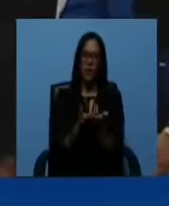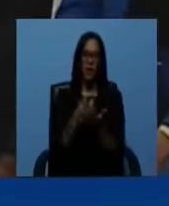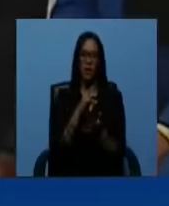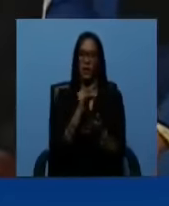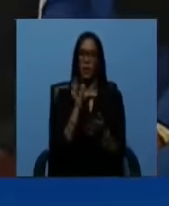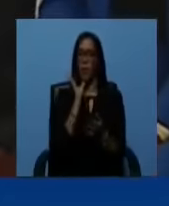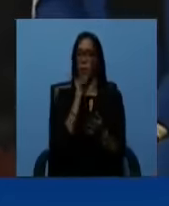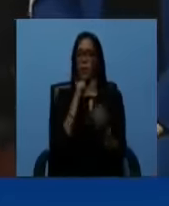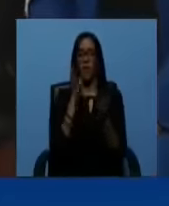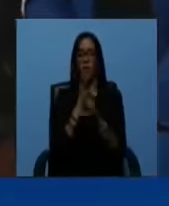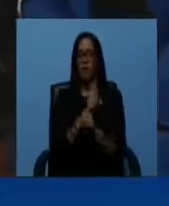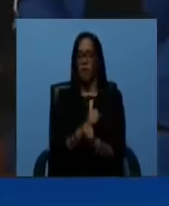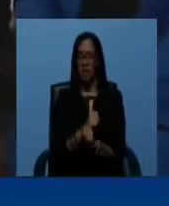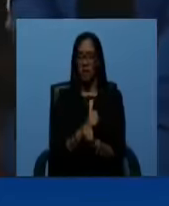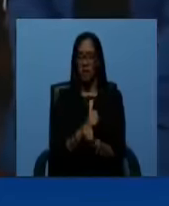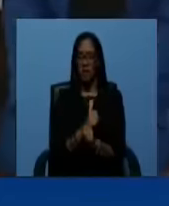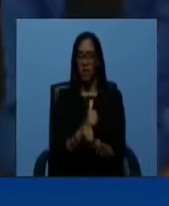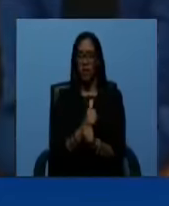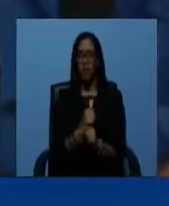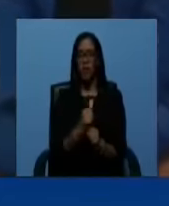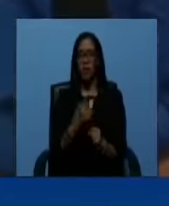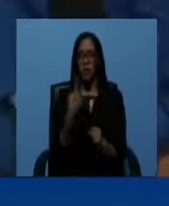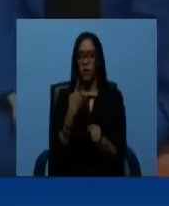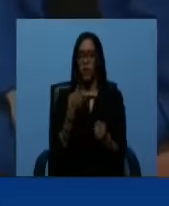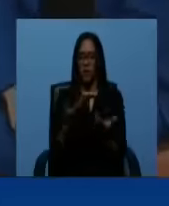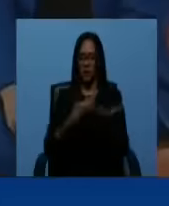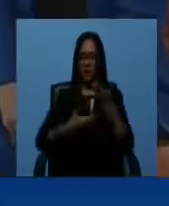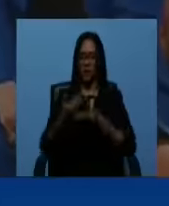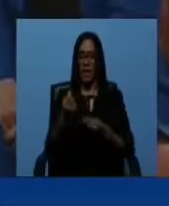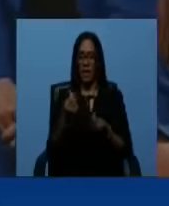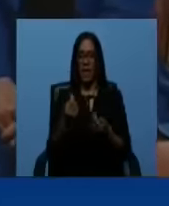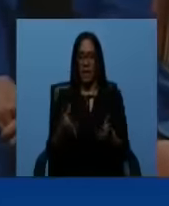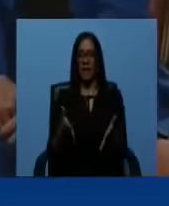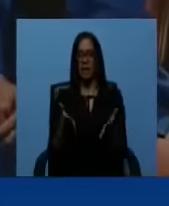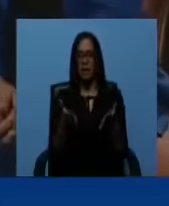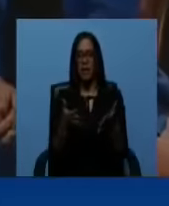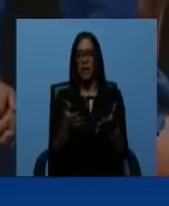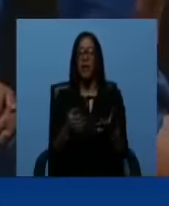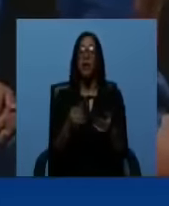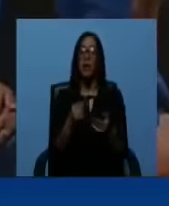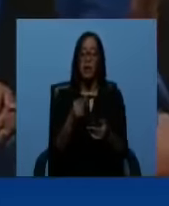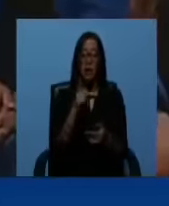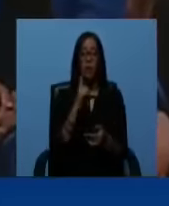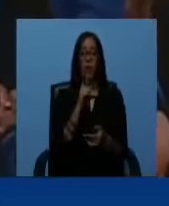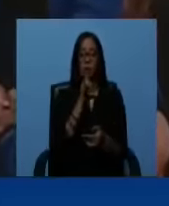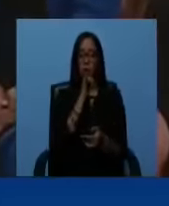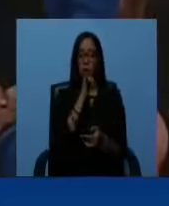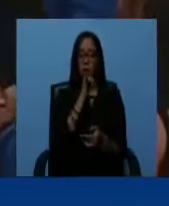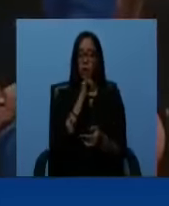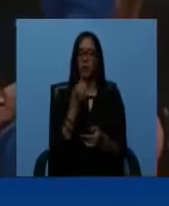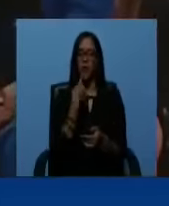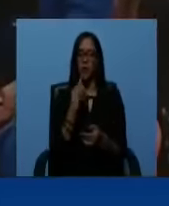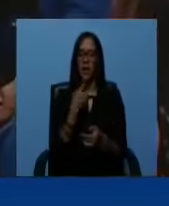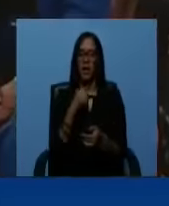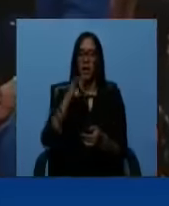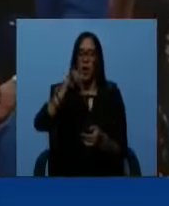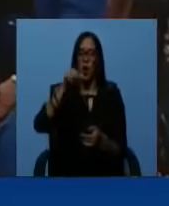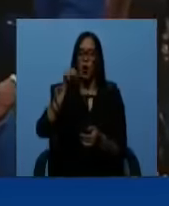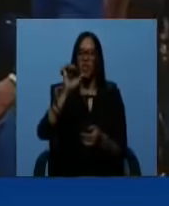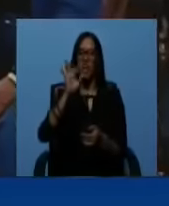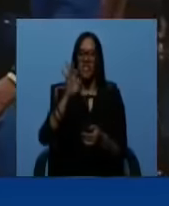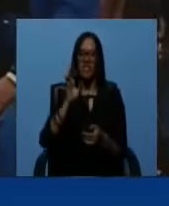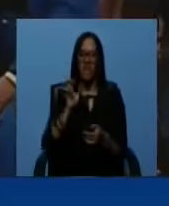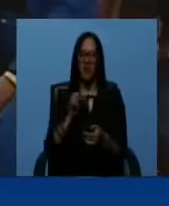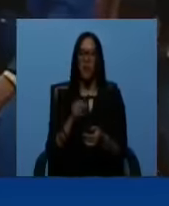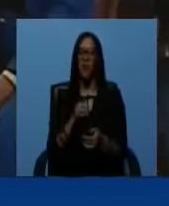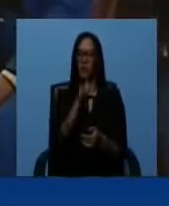va a tener una realización, una ganancia. Es un dato, como diría José Vicente Rangel, un datazo,